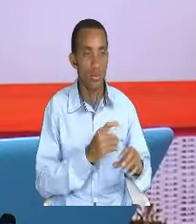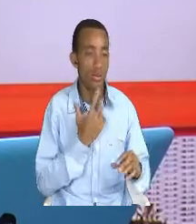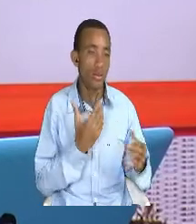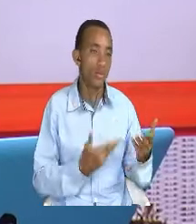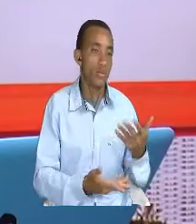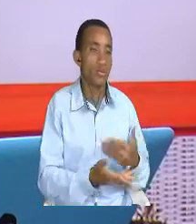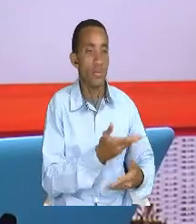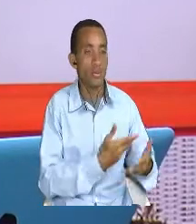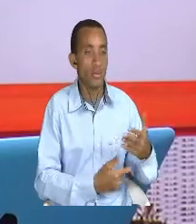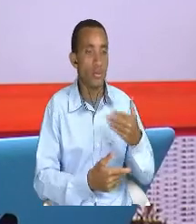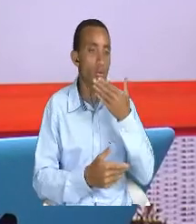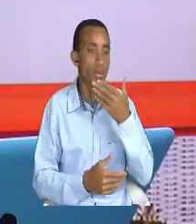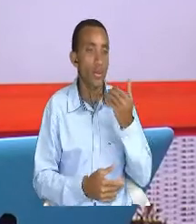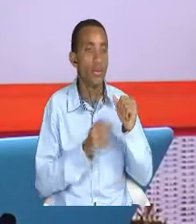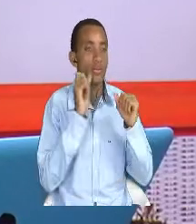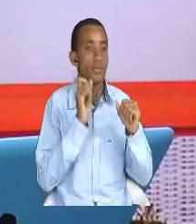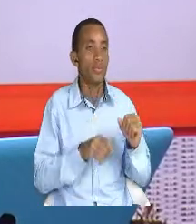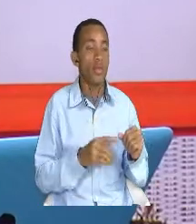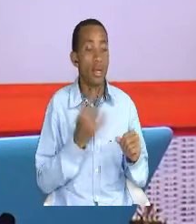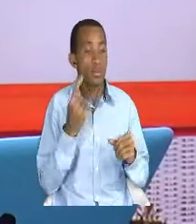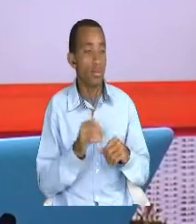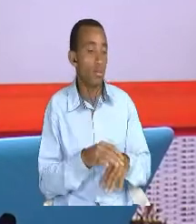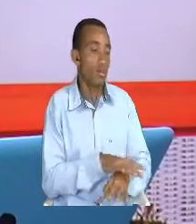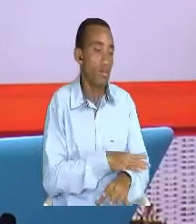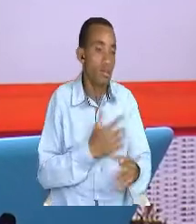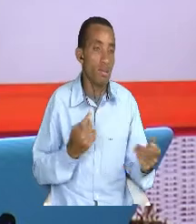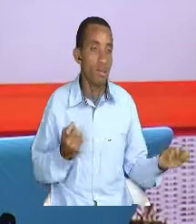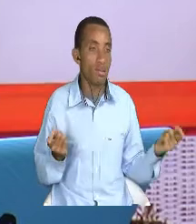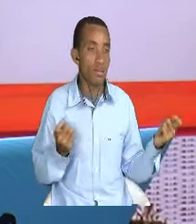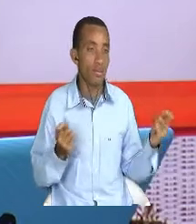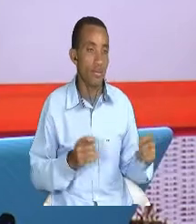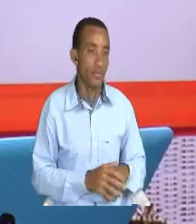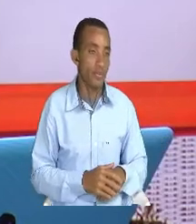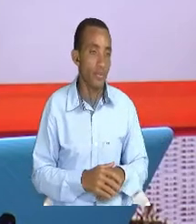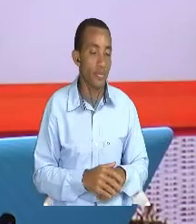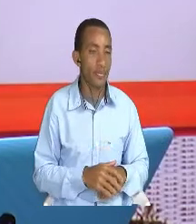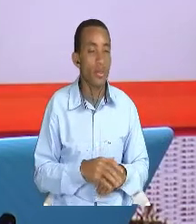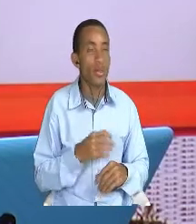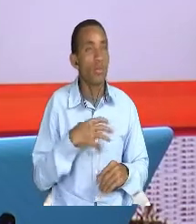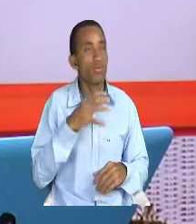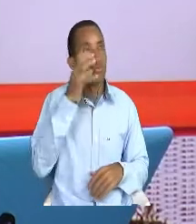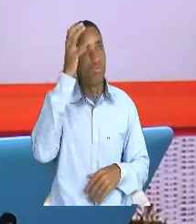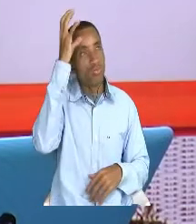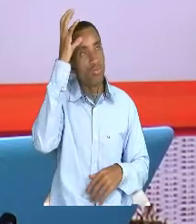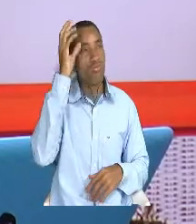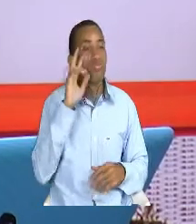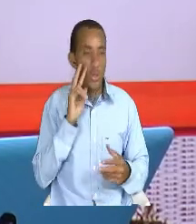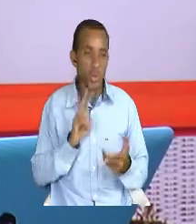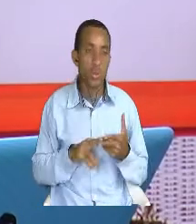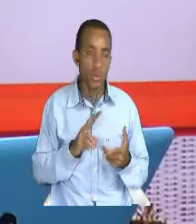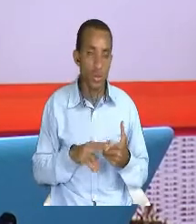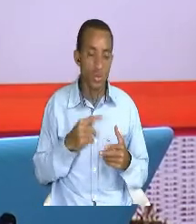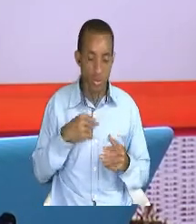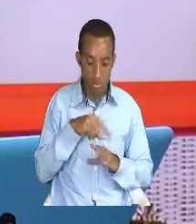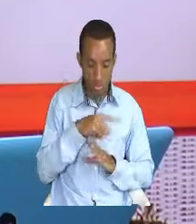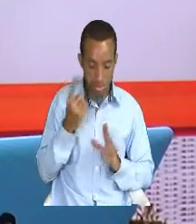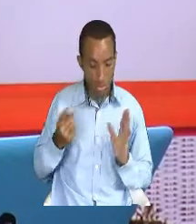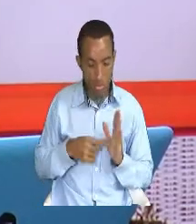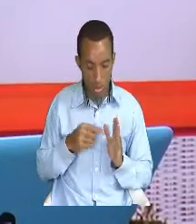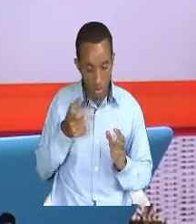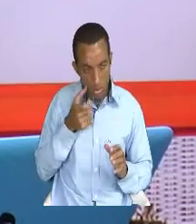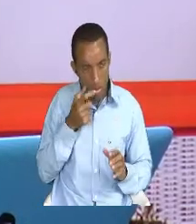mejor, y a su vez también manejar nuestras emociones con ellos. También el autoconocimiento, porque cuando nosotros nos conocemos a nosotros mismos, somos conscientes